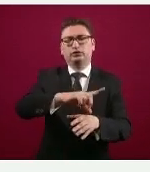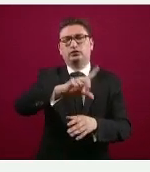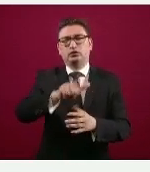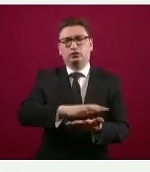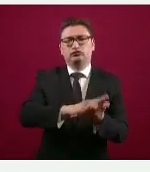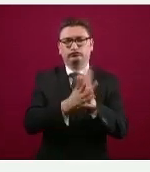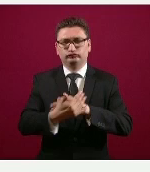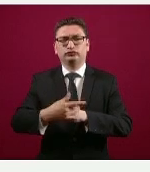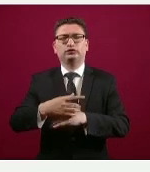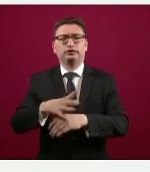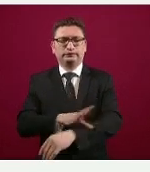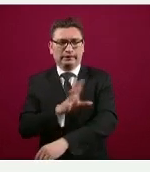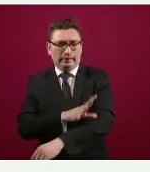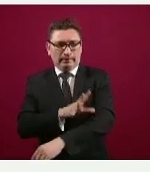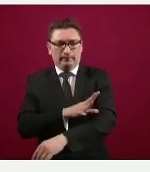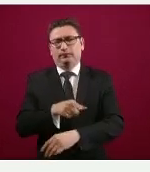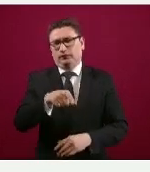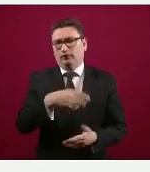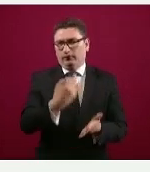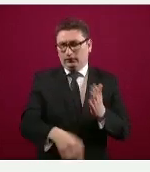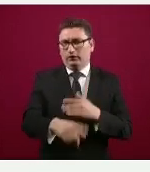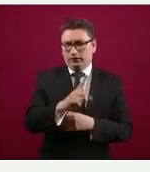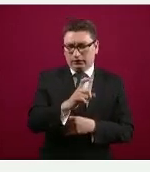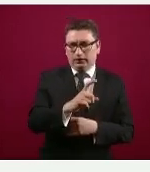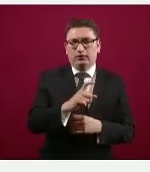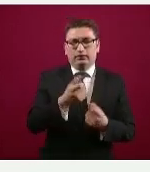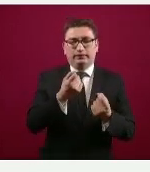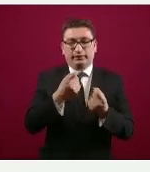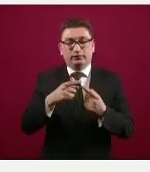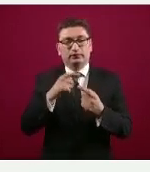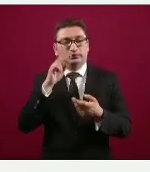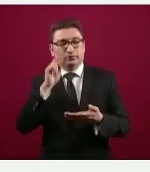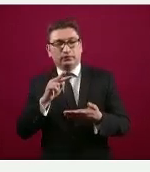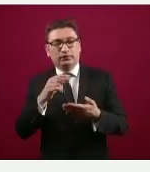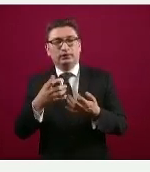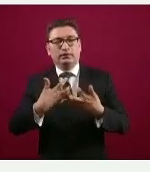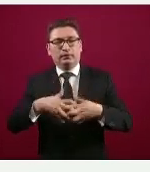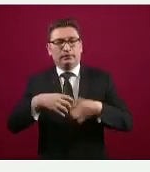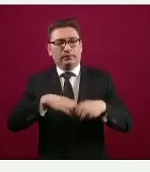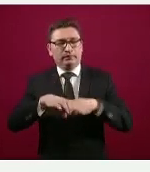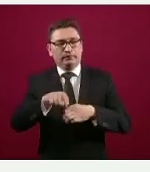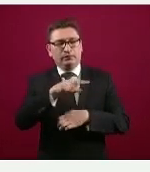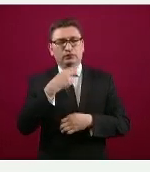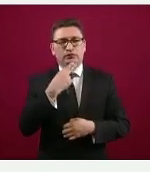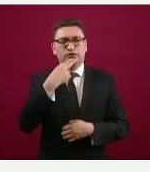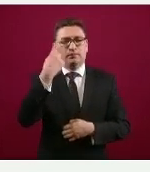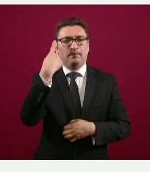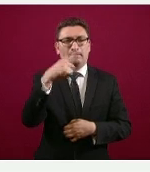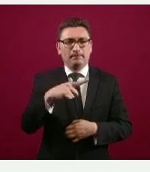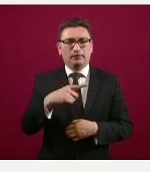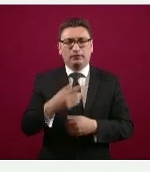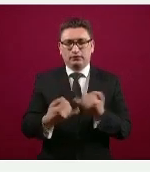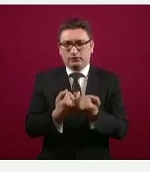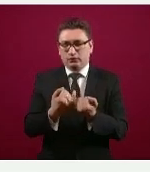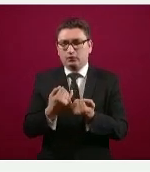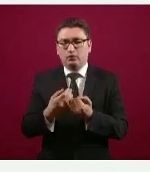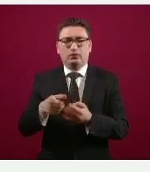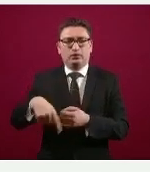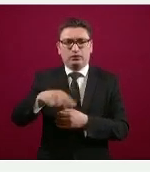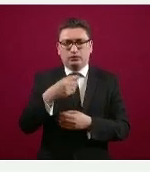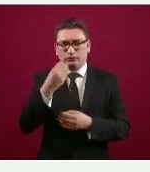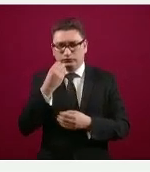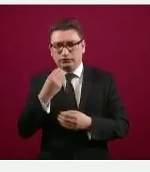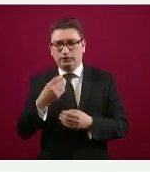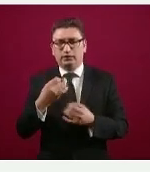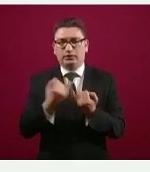la de en medio son unos maíces que no se ven muy bien, pero son las presas que se utilizan principalmente para producción de alimentos, y con la